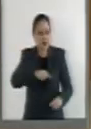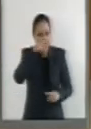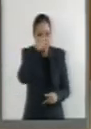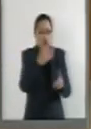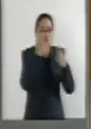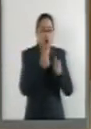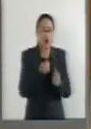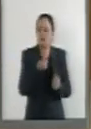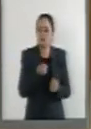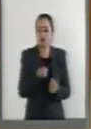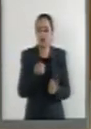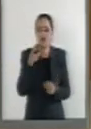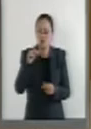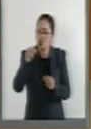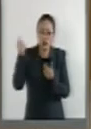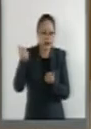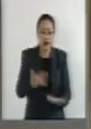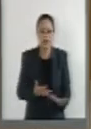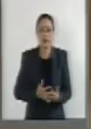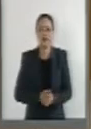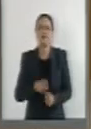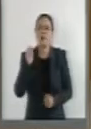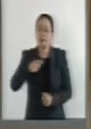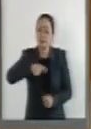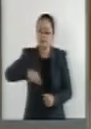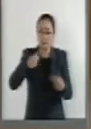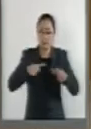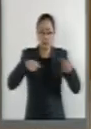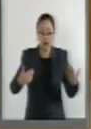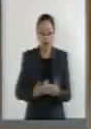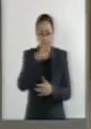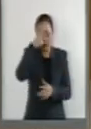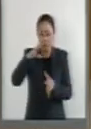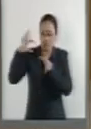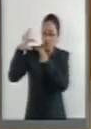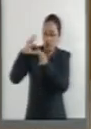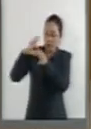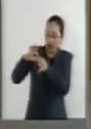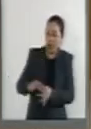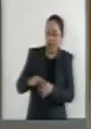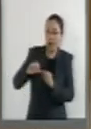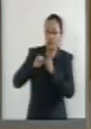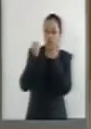hábitat. También a los mexicanos que se asocian con ellos.